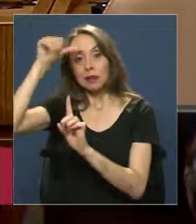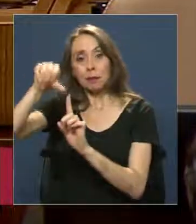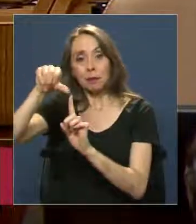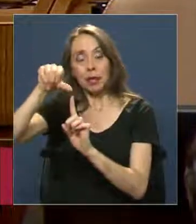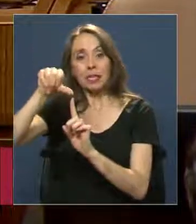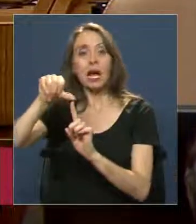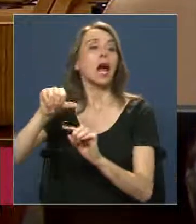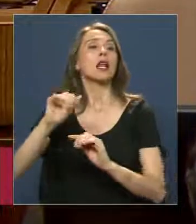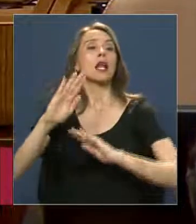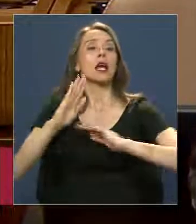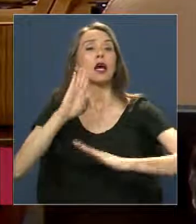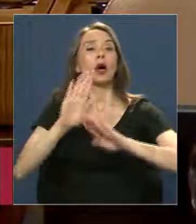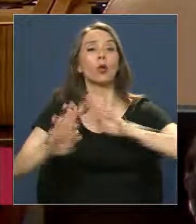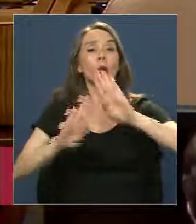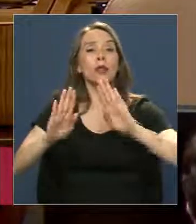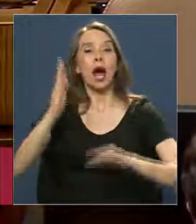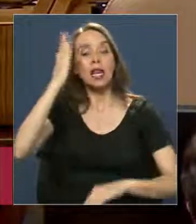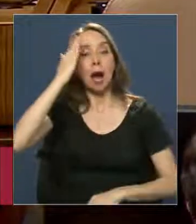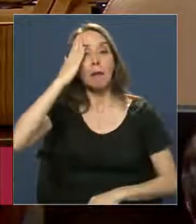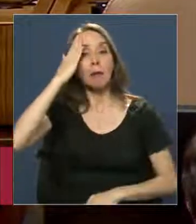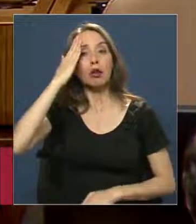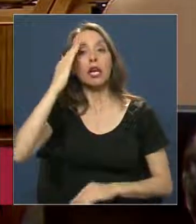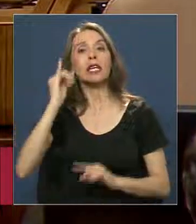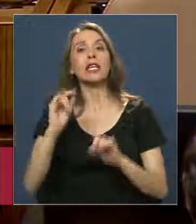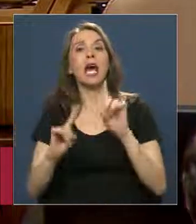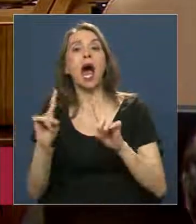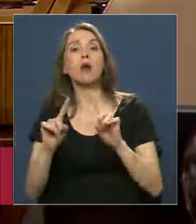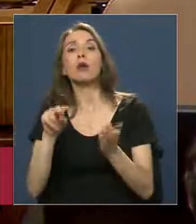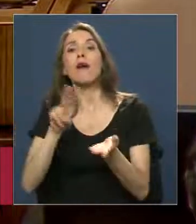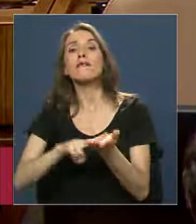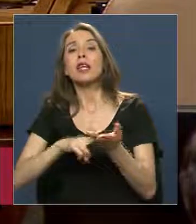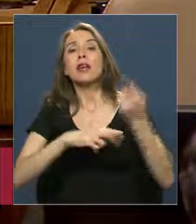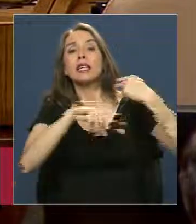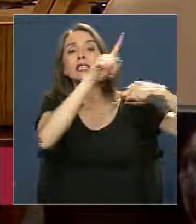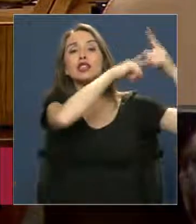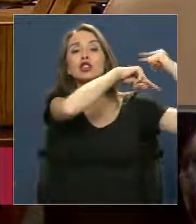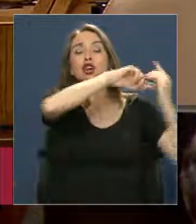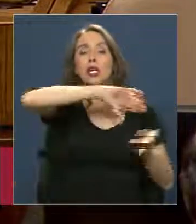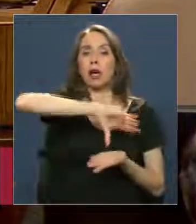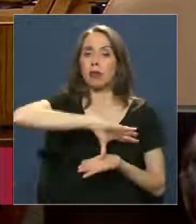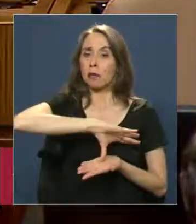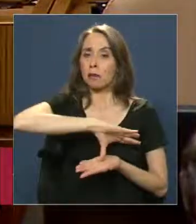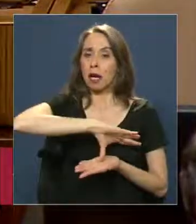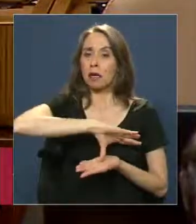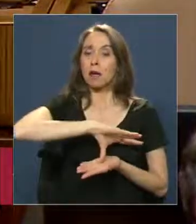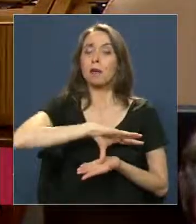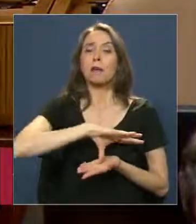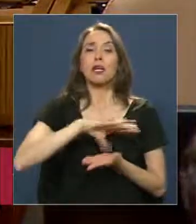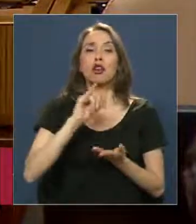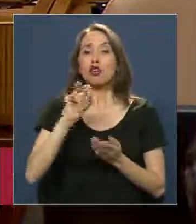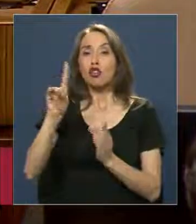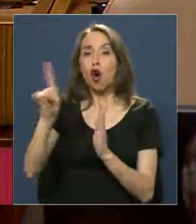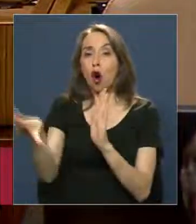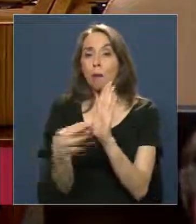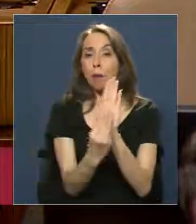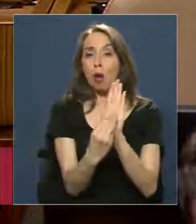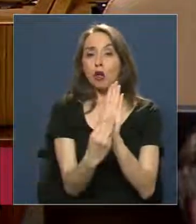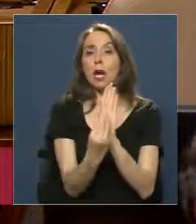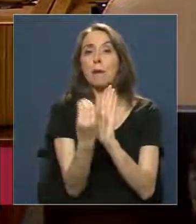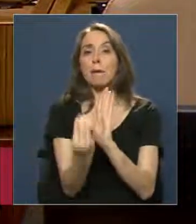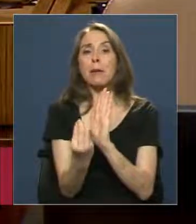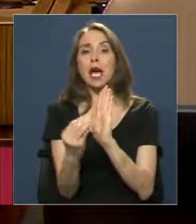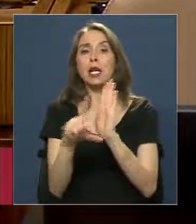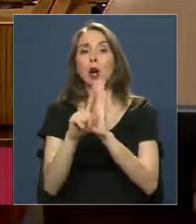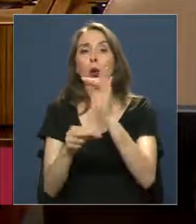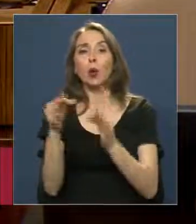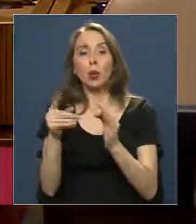la memoria y una cierta verdad histórica de nuestro país, no teniendo en consideración el bien jurídico, es un